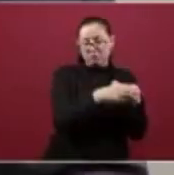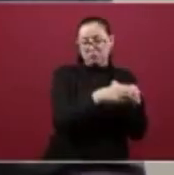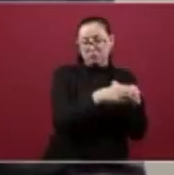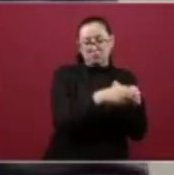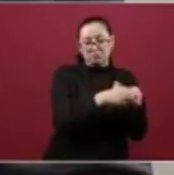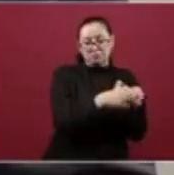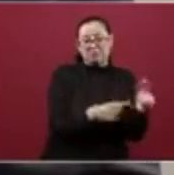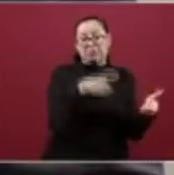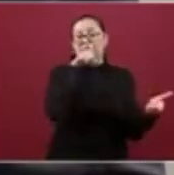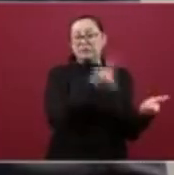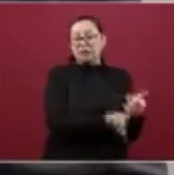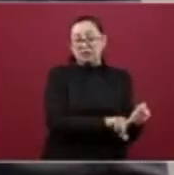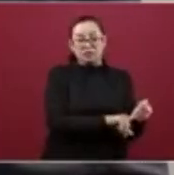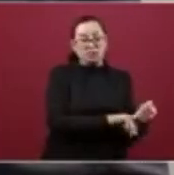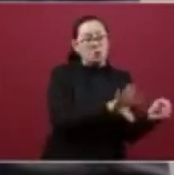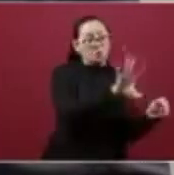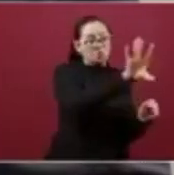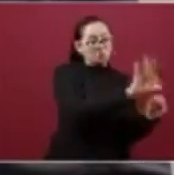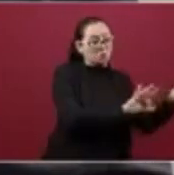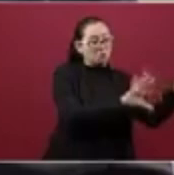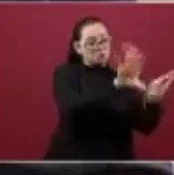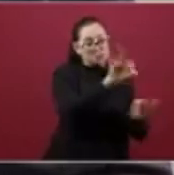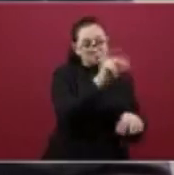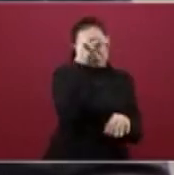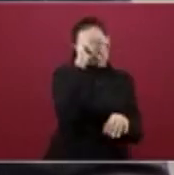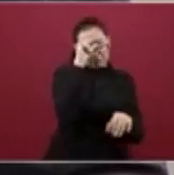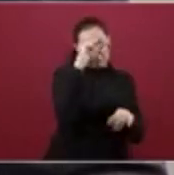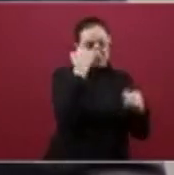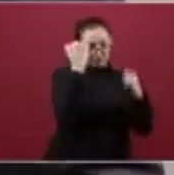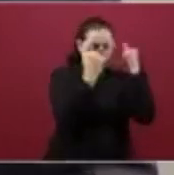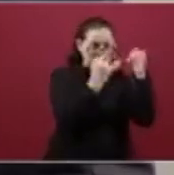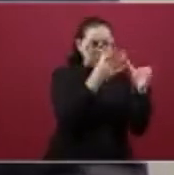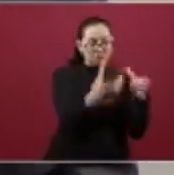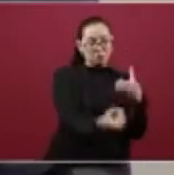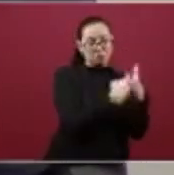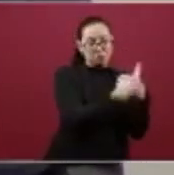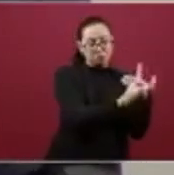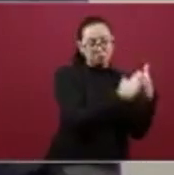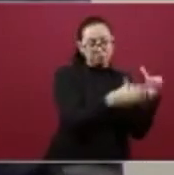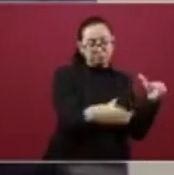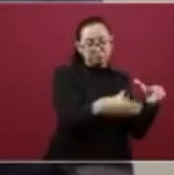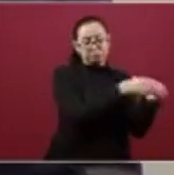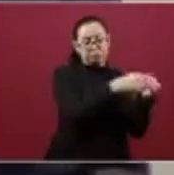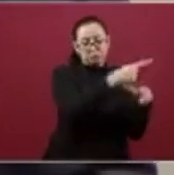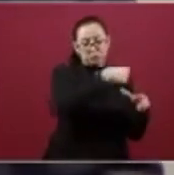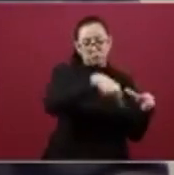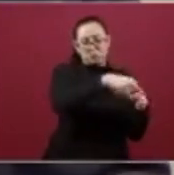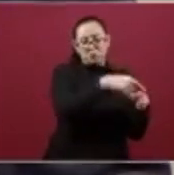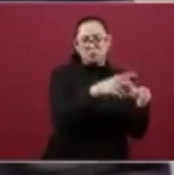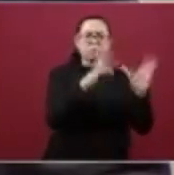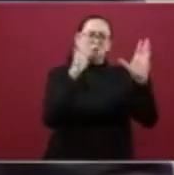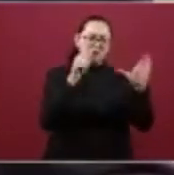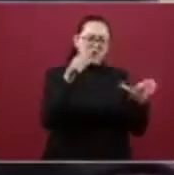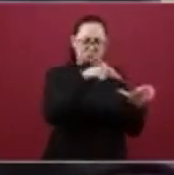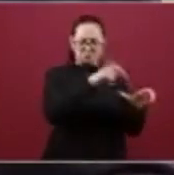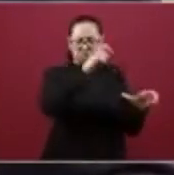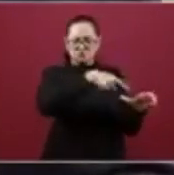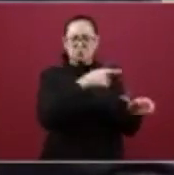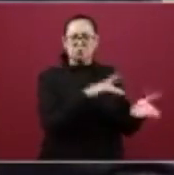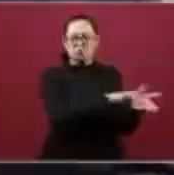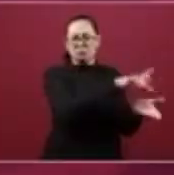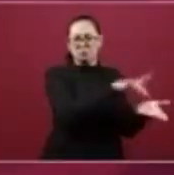a sus ideólogos, que ellos los financien,